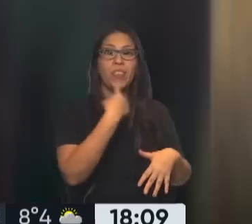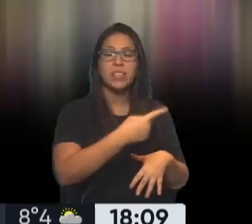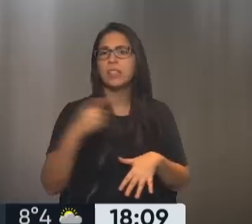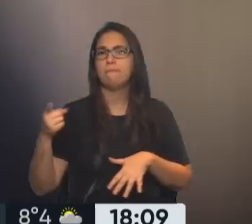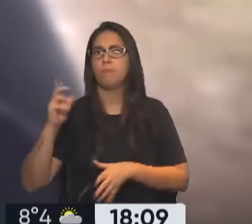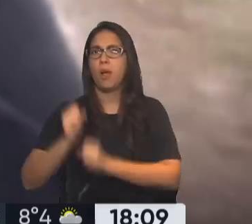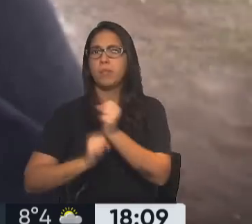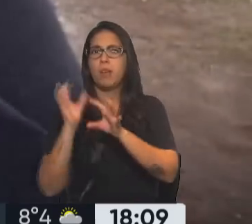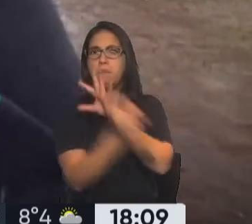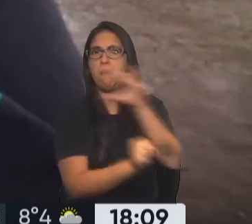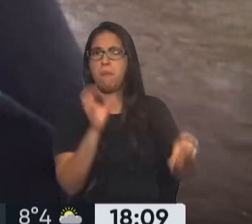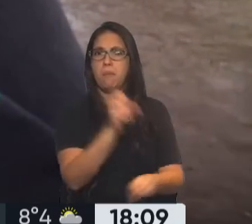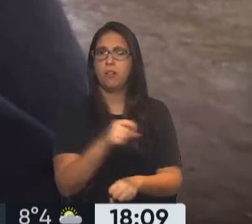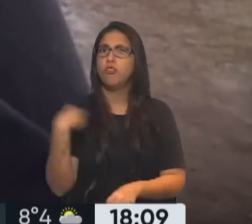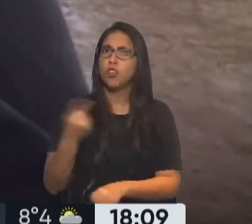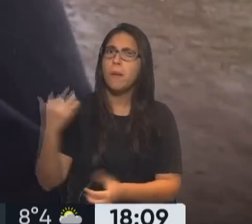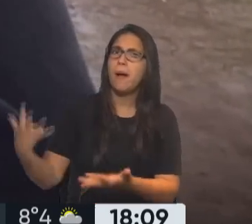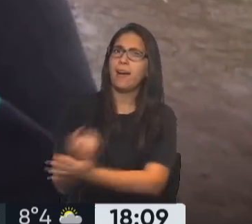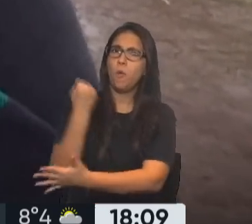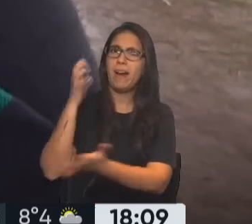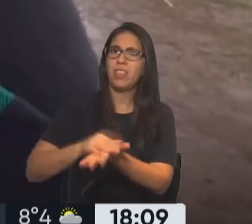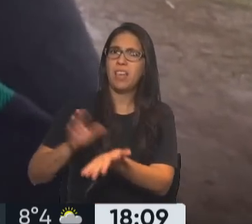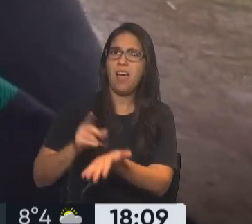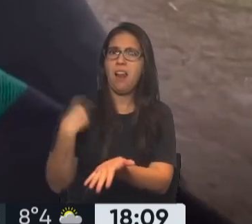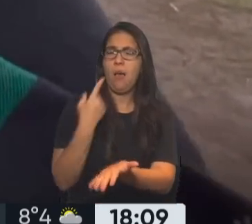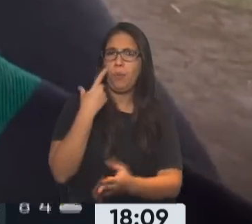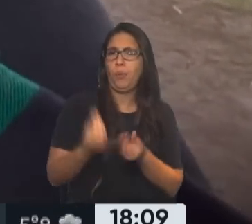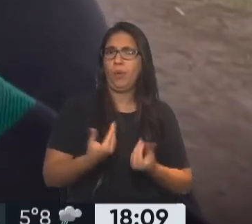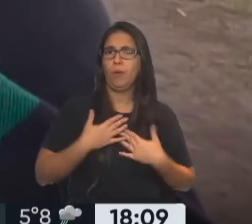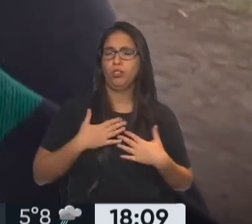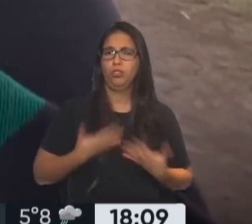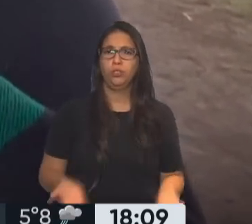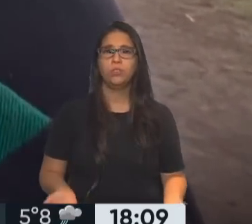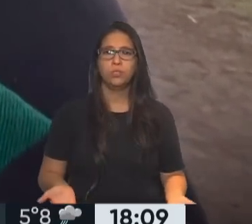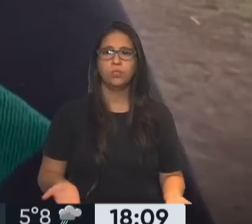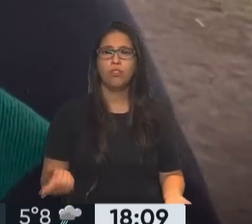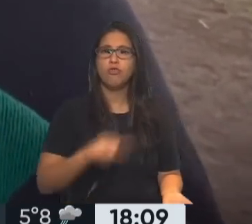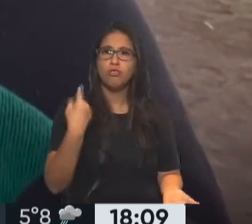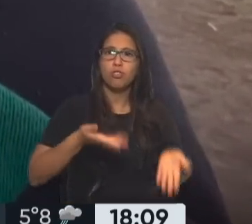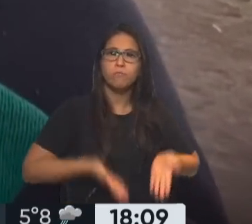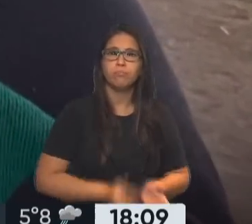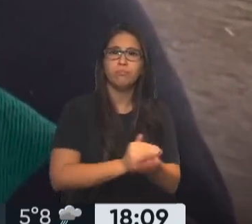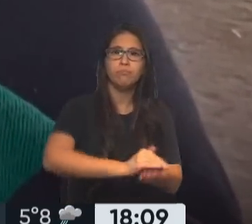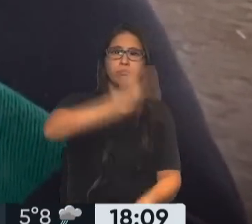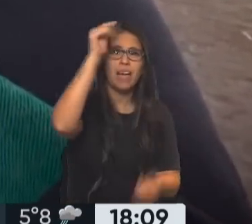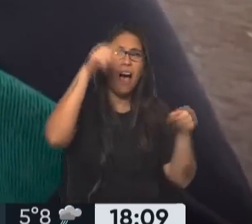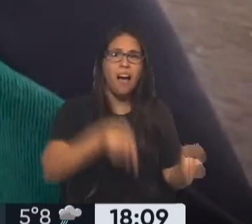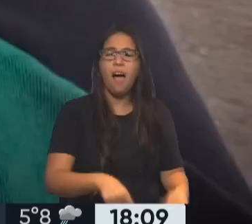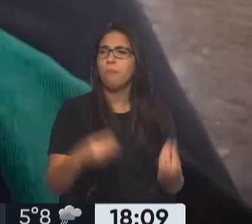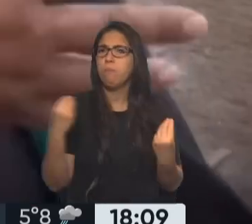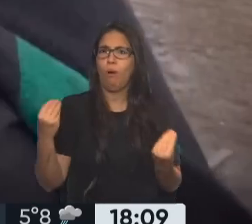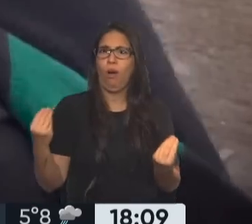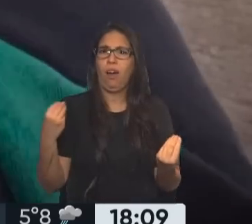indígenas. Y vamos a recuperar las tierras donde nosotros vivíamos. O sea, nosotros nacimos y crecimos acá, ¿y por qué teníamos